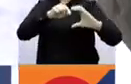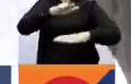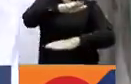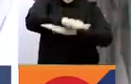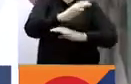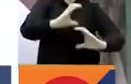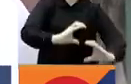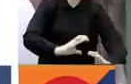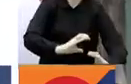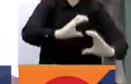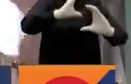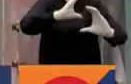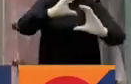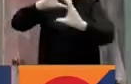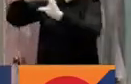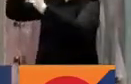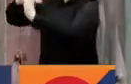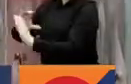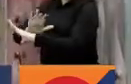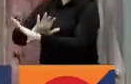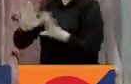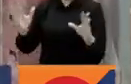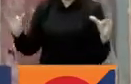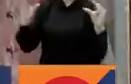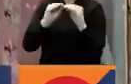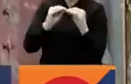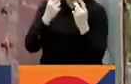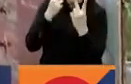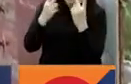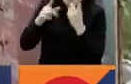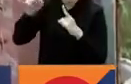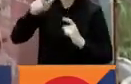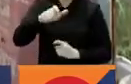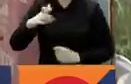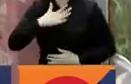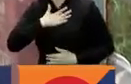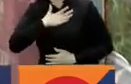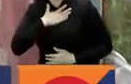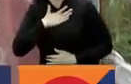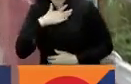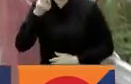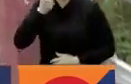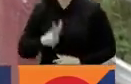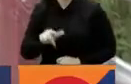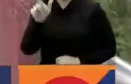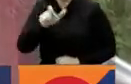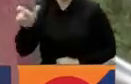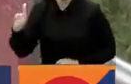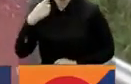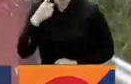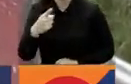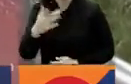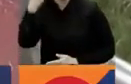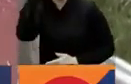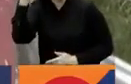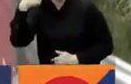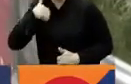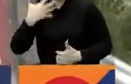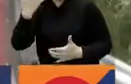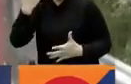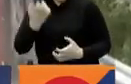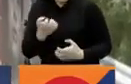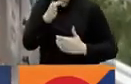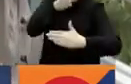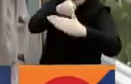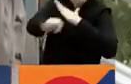retirar. Igualmente fuimos testigos de algunas molestias por parte de los ciudadanos venezolanos, quienes no los han dejado ingresar, y es que